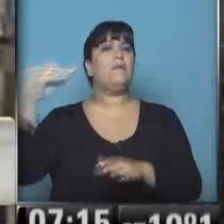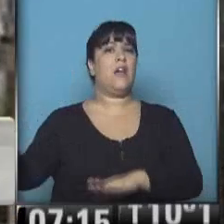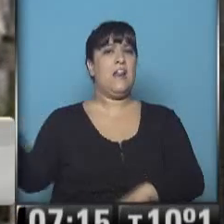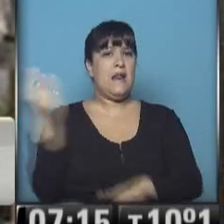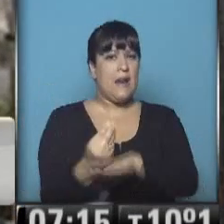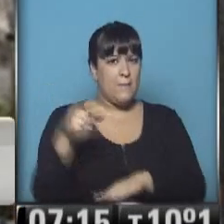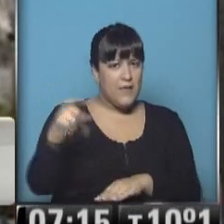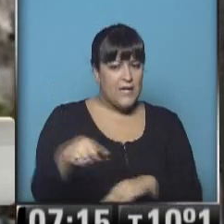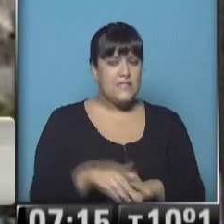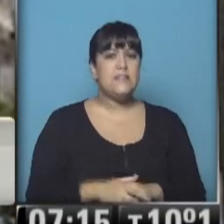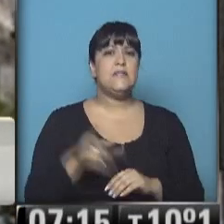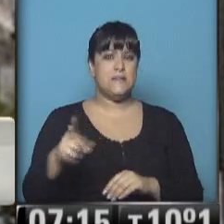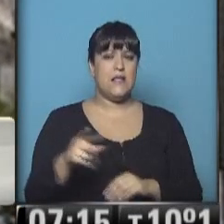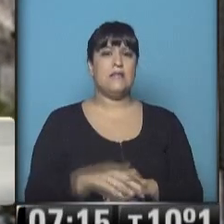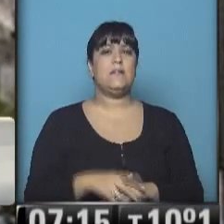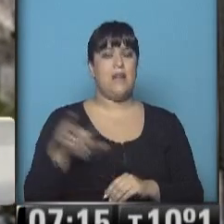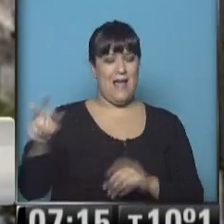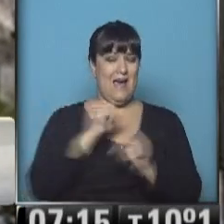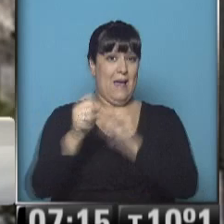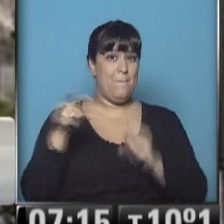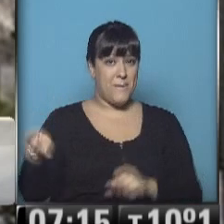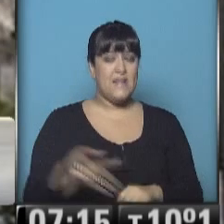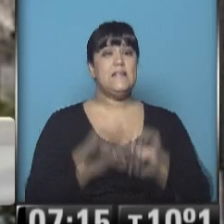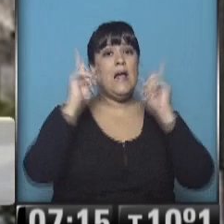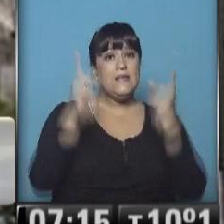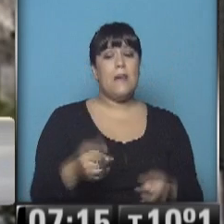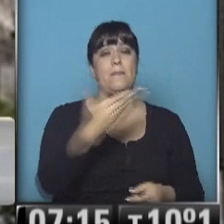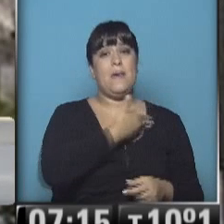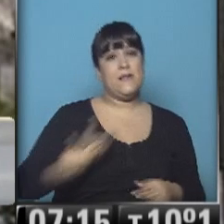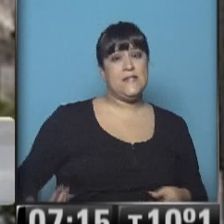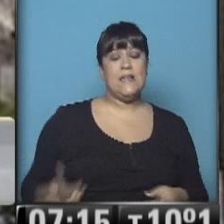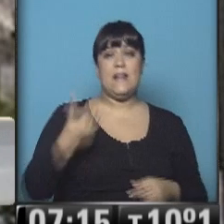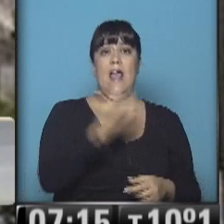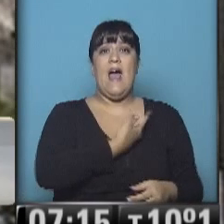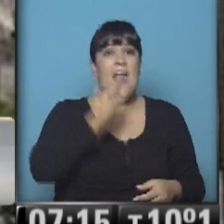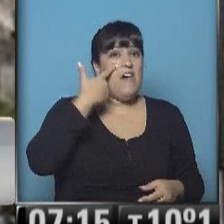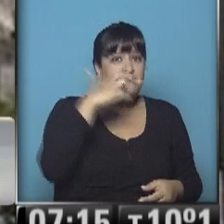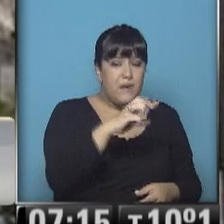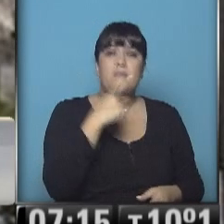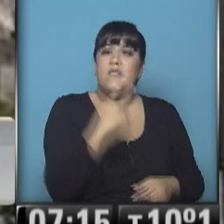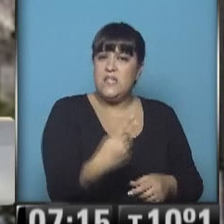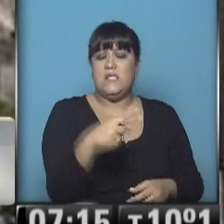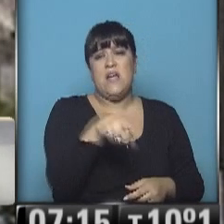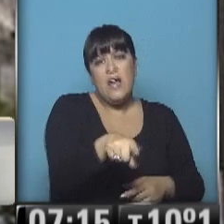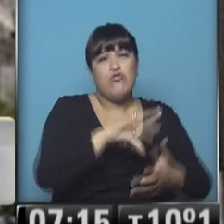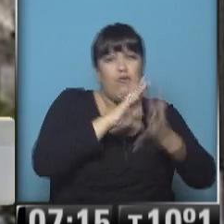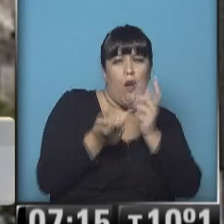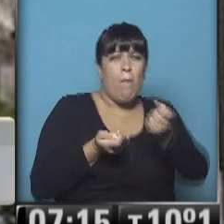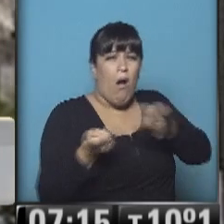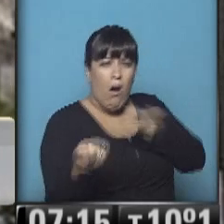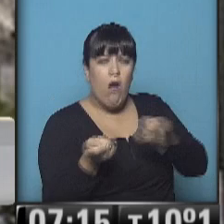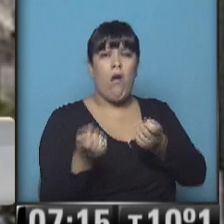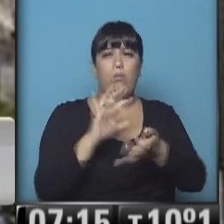este nuevo encuentro a Procter & Gamble. También el titular de AFIP dijo, hay que terminar con este tipo de maniobras,